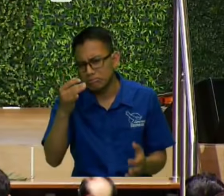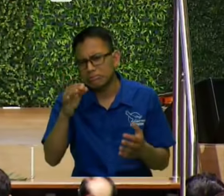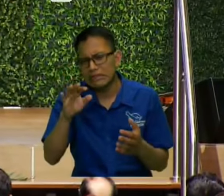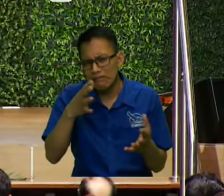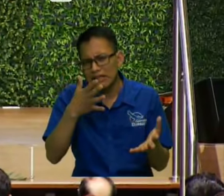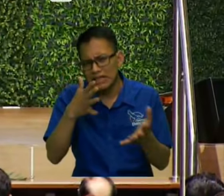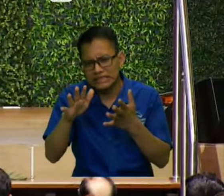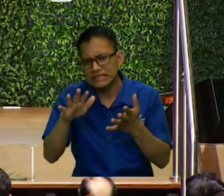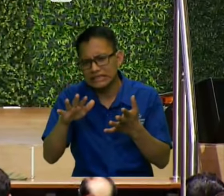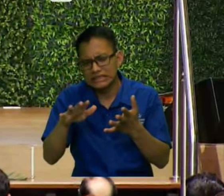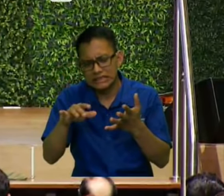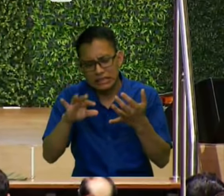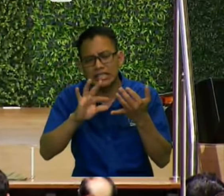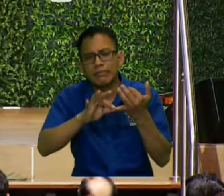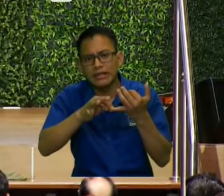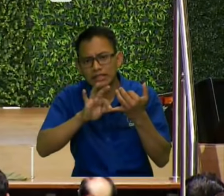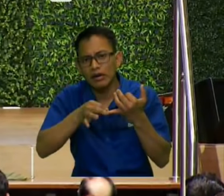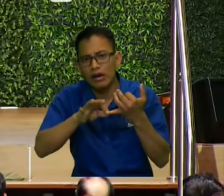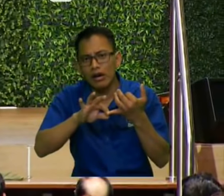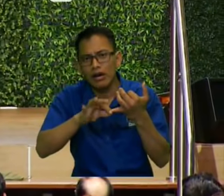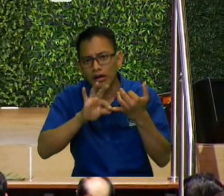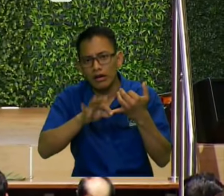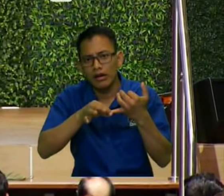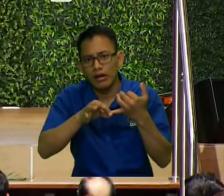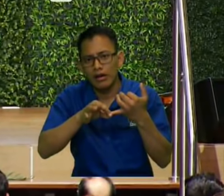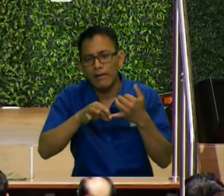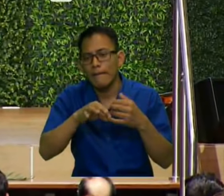Eso es la palabra verdadero. No sé si me voy a entender.